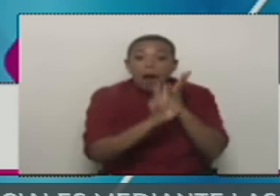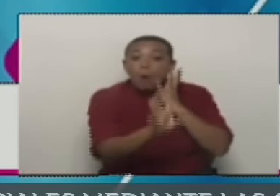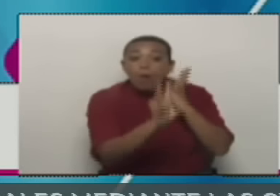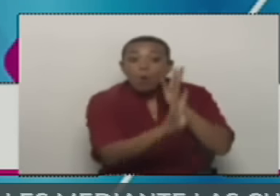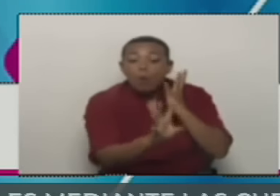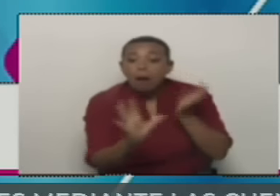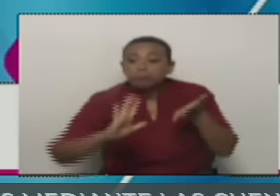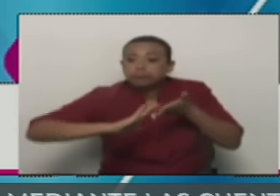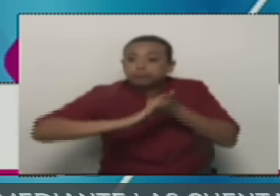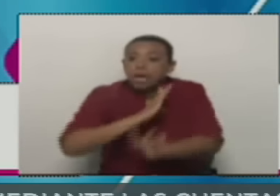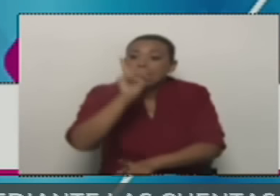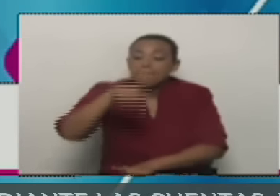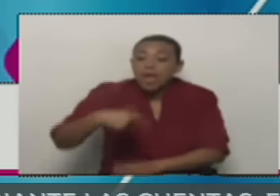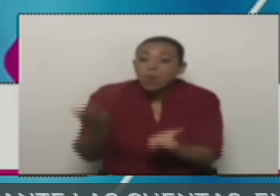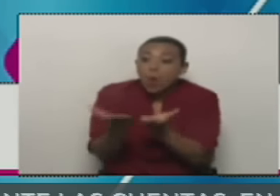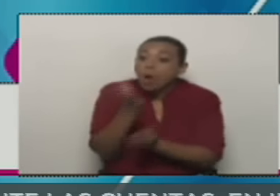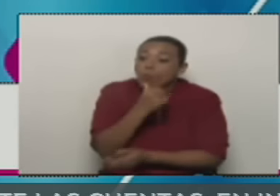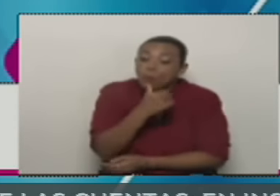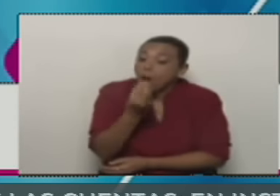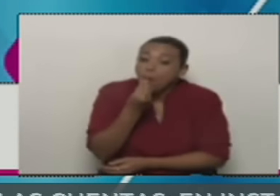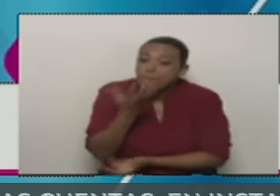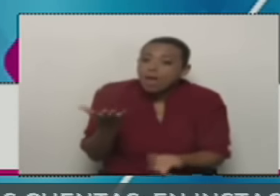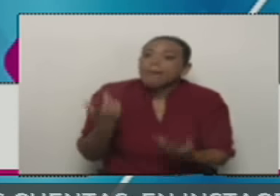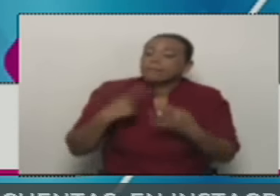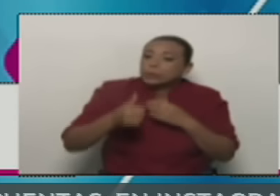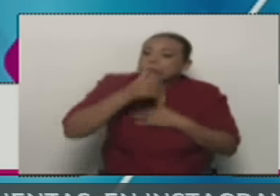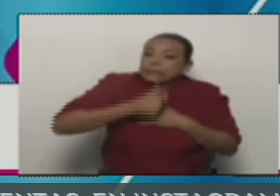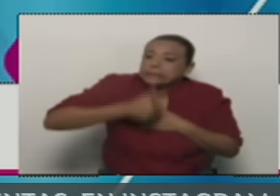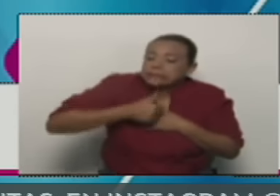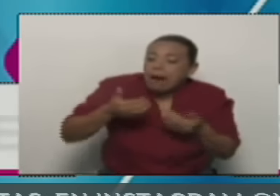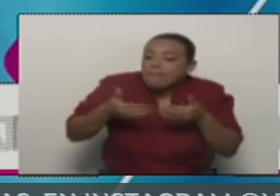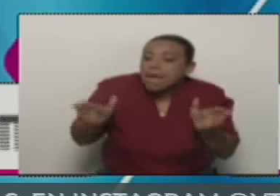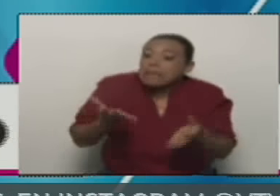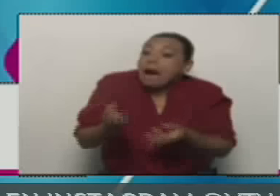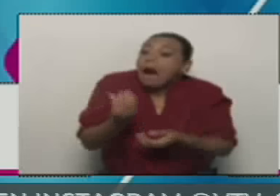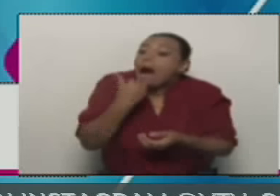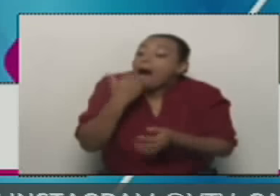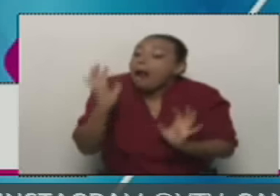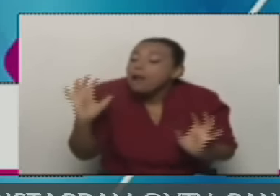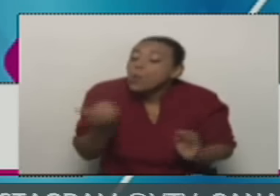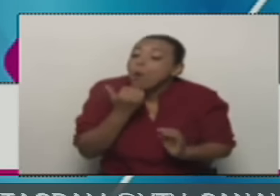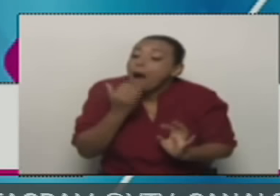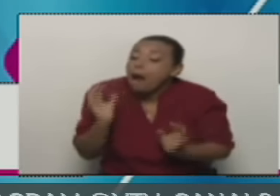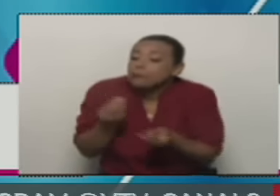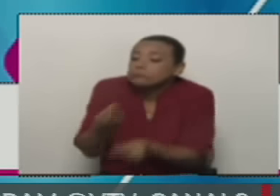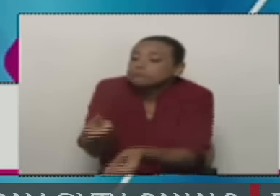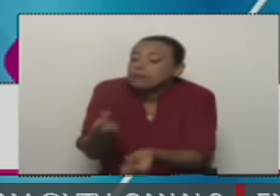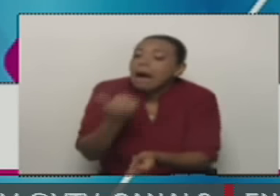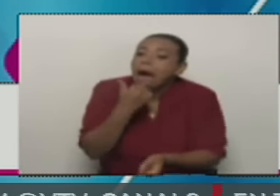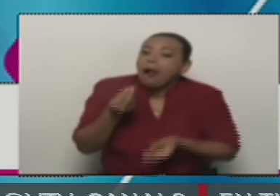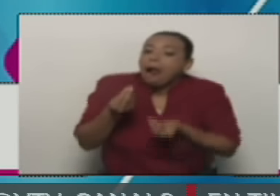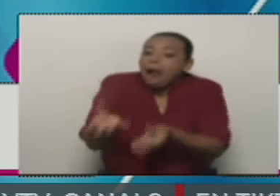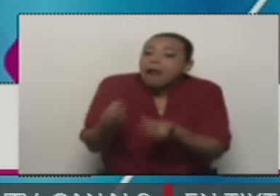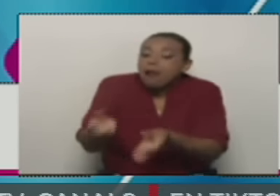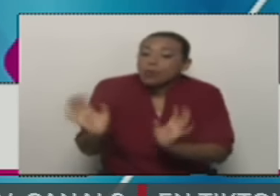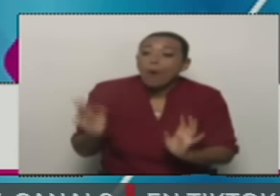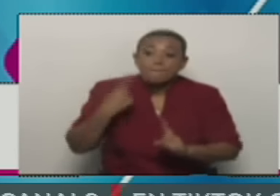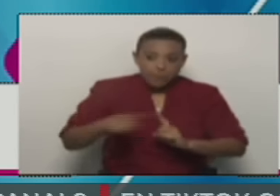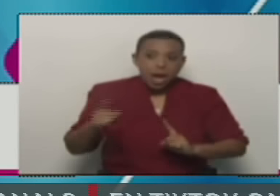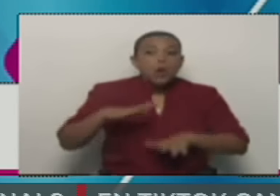casi total, pero mantuvimos el PAE, resistió en el peor momento. Yo creo que estamos